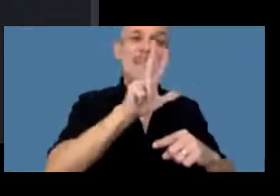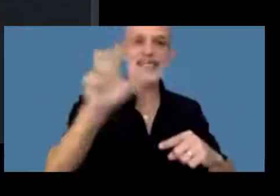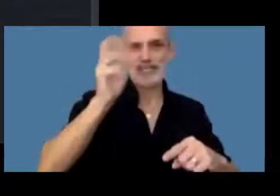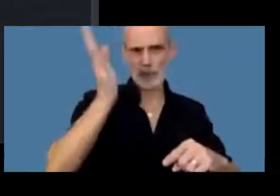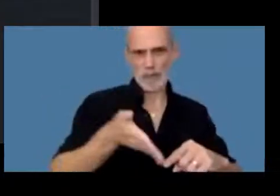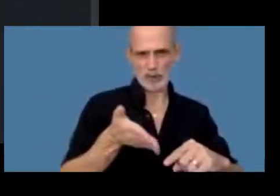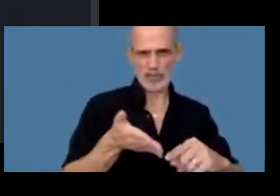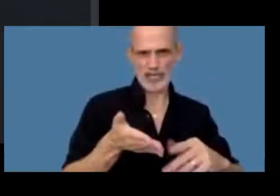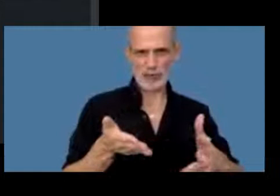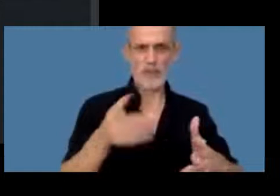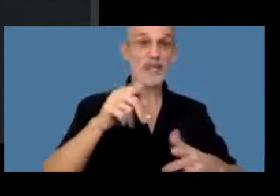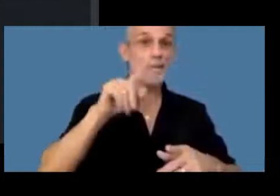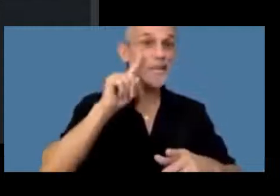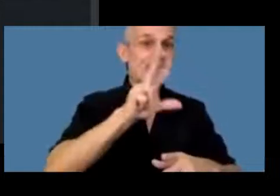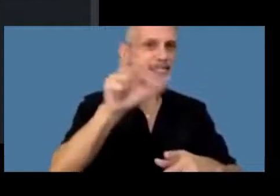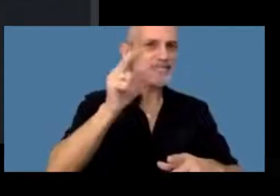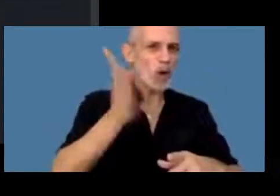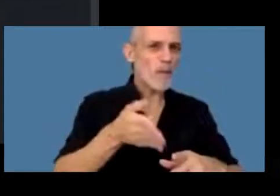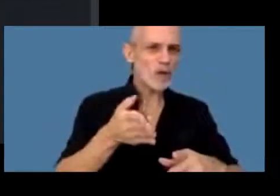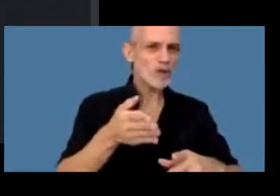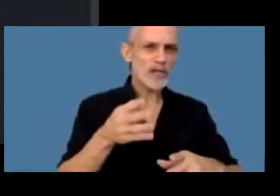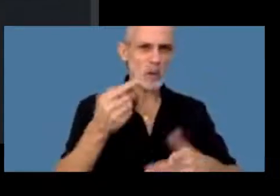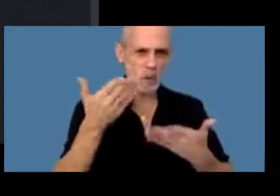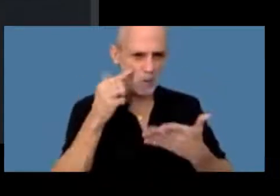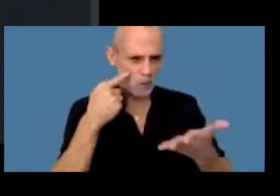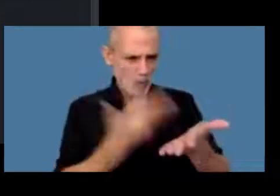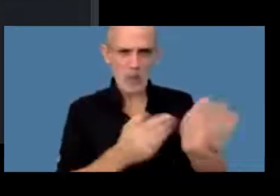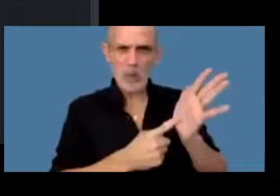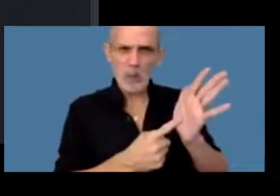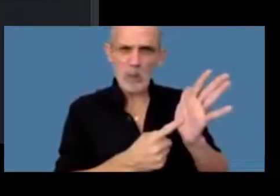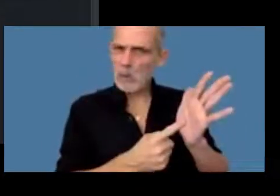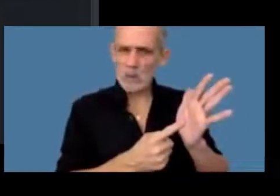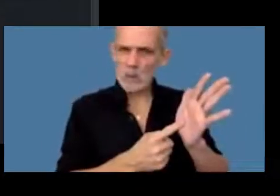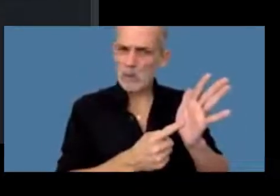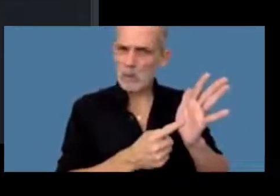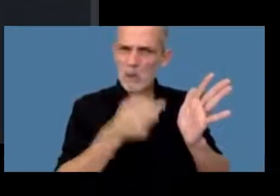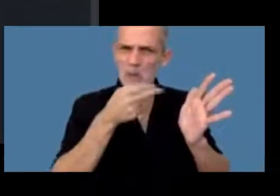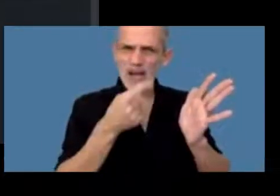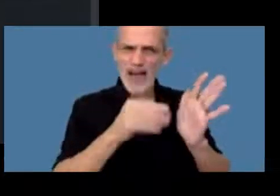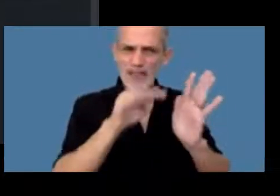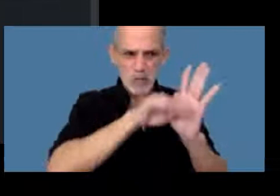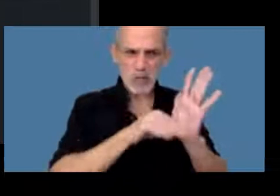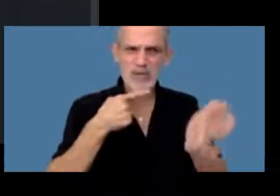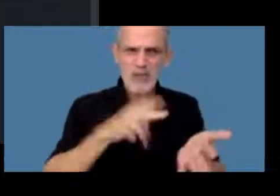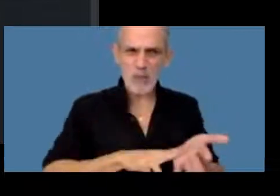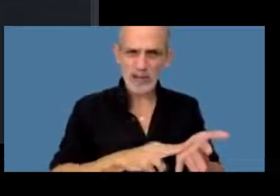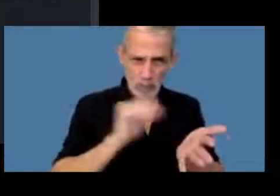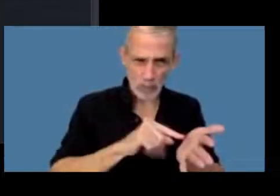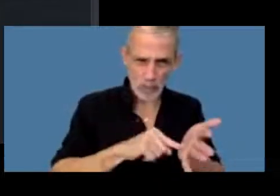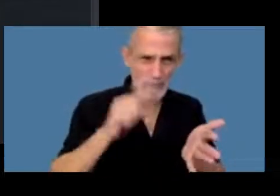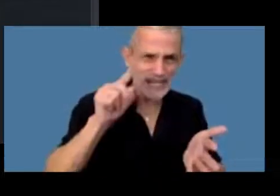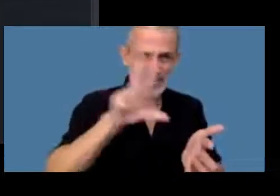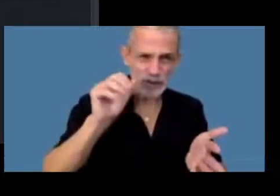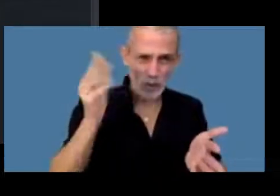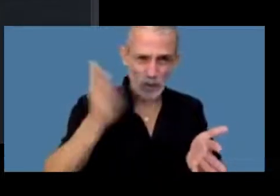ese 1.300% no se reflejó en ninguna norma impositiva. Y se reflejó en